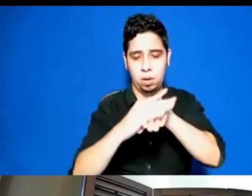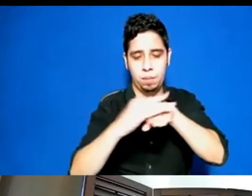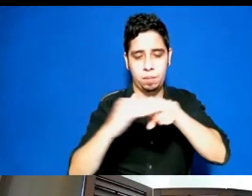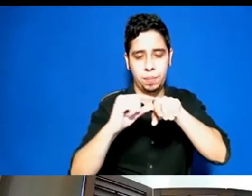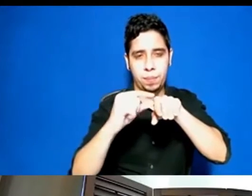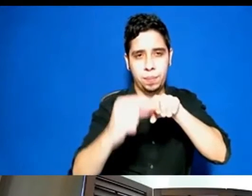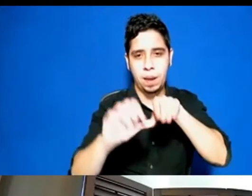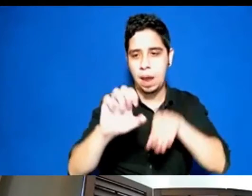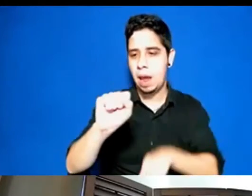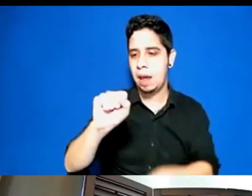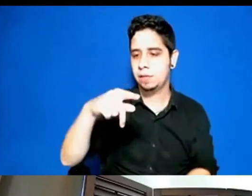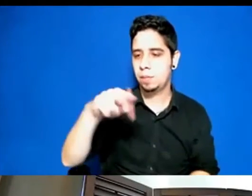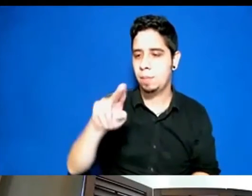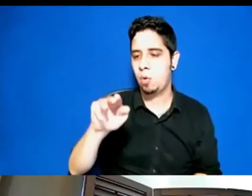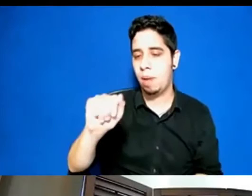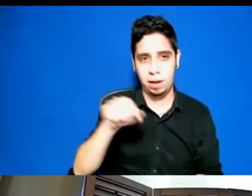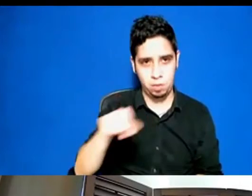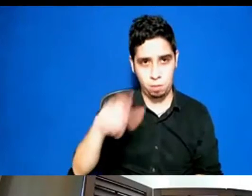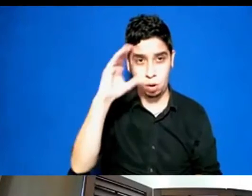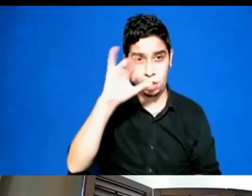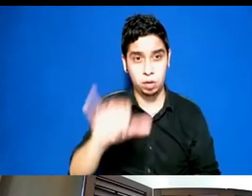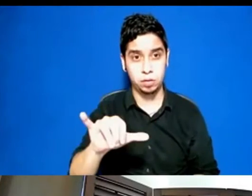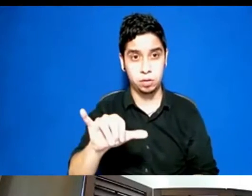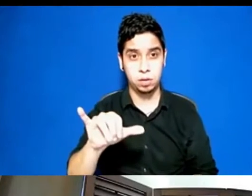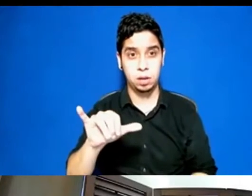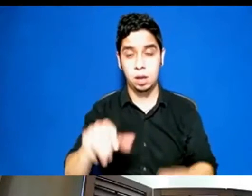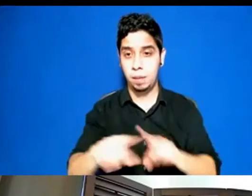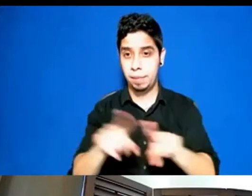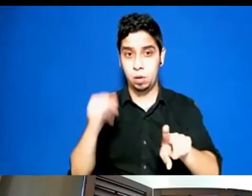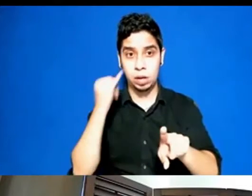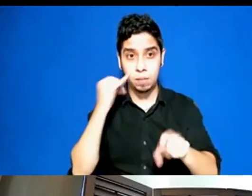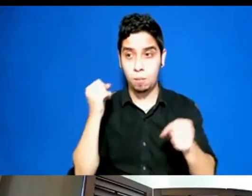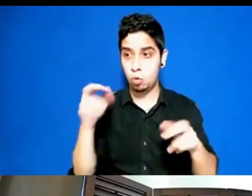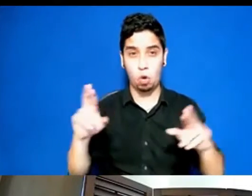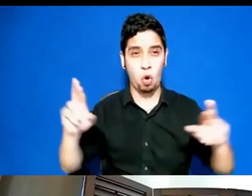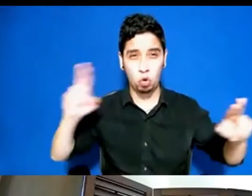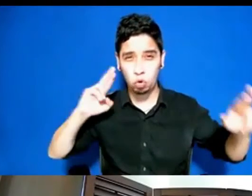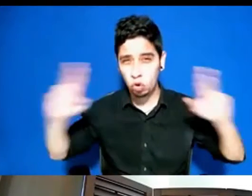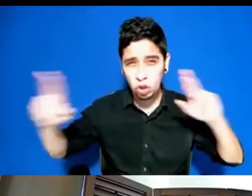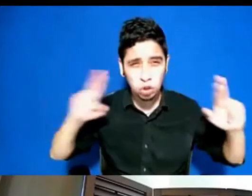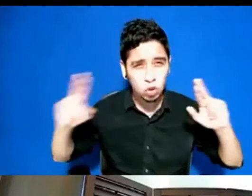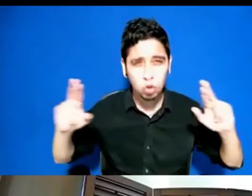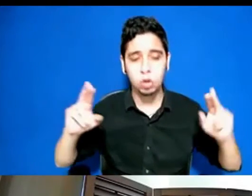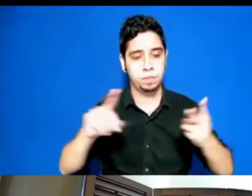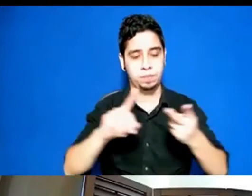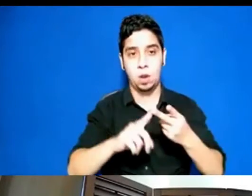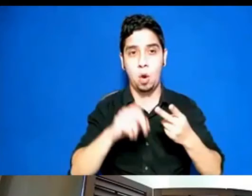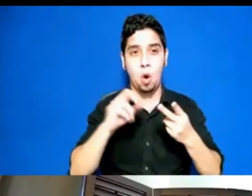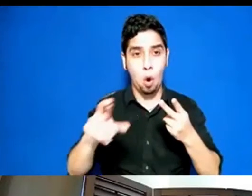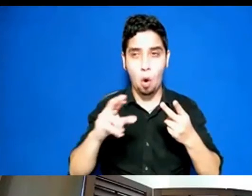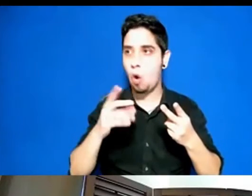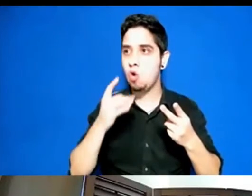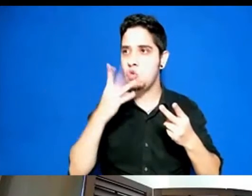de las olas. Si hay contaminación acústica, uh-huh, o si hay muchos focos blancos, ellas van